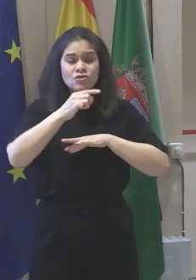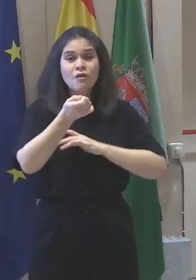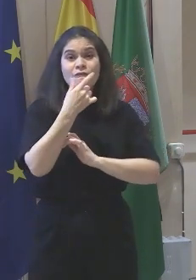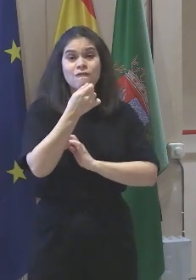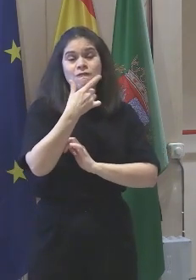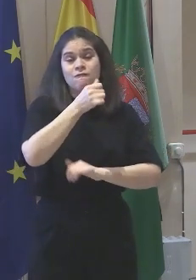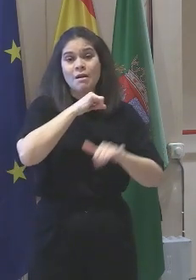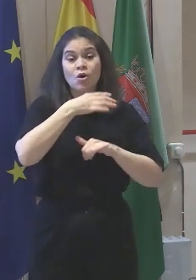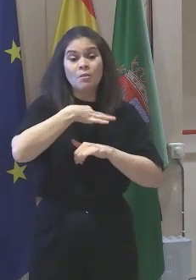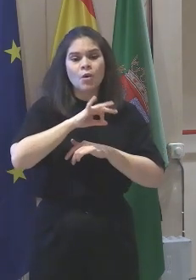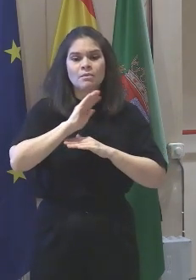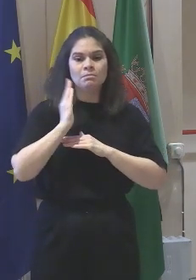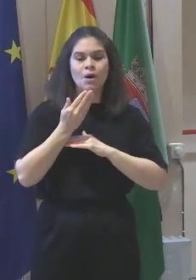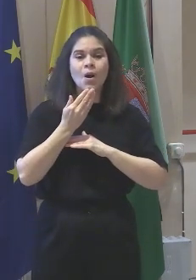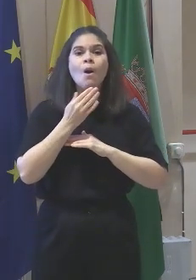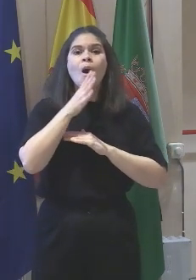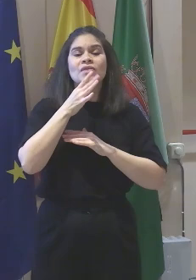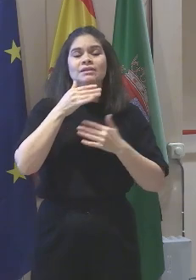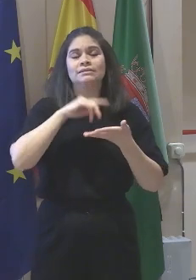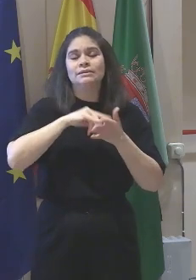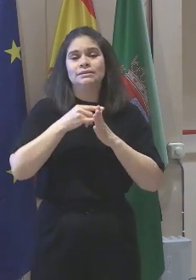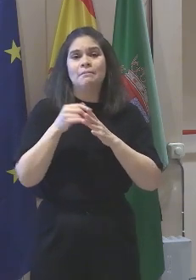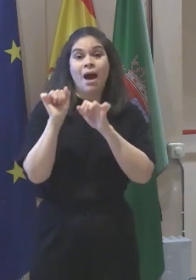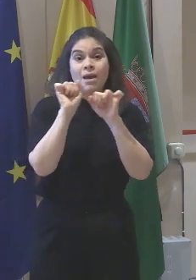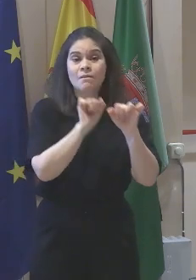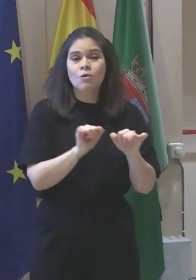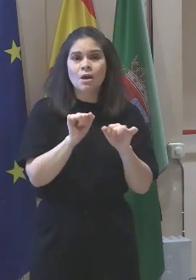a nivel del sistema inmune para